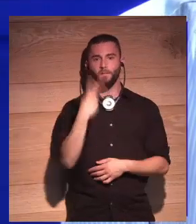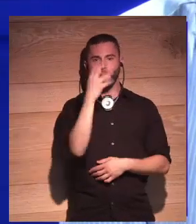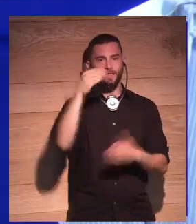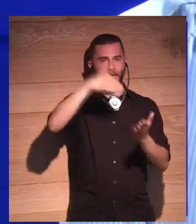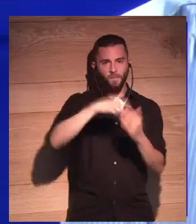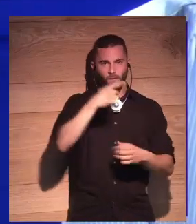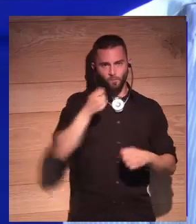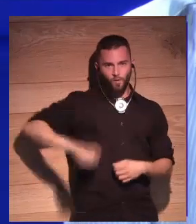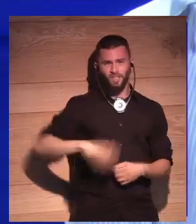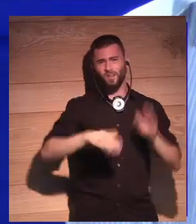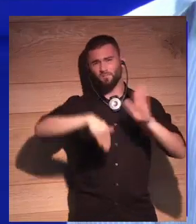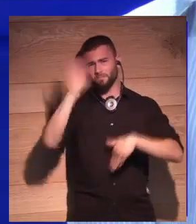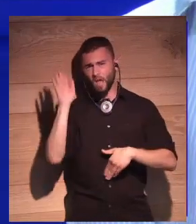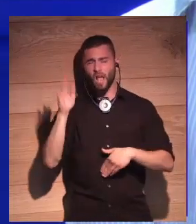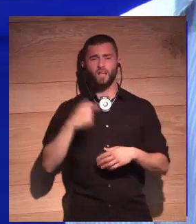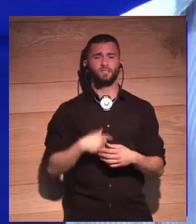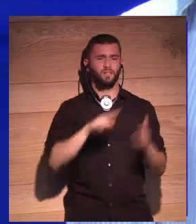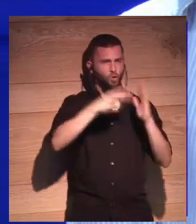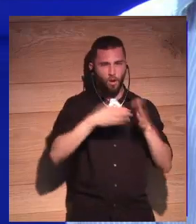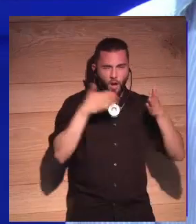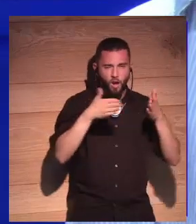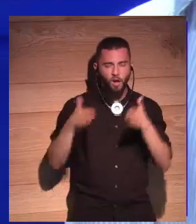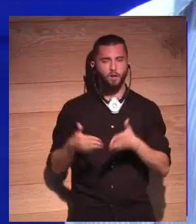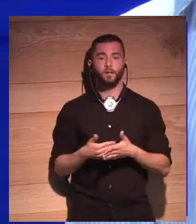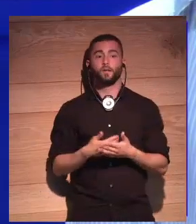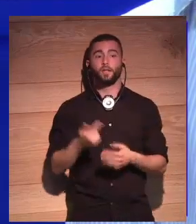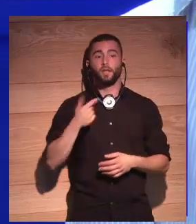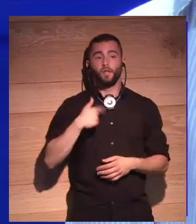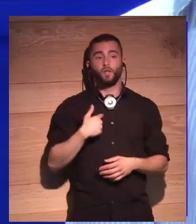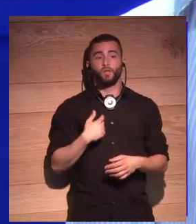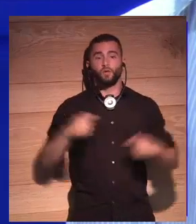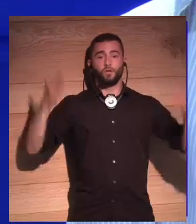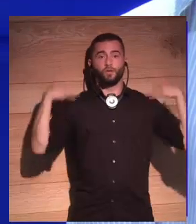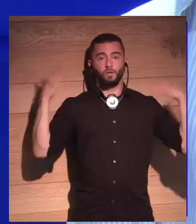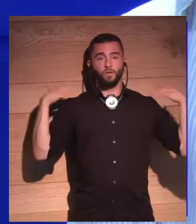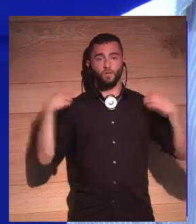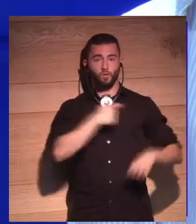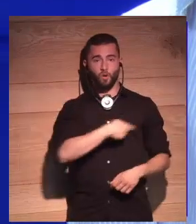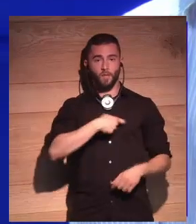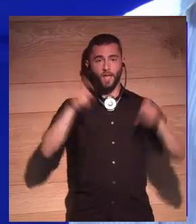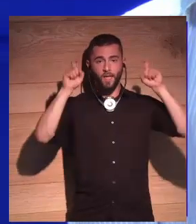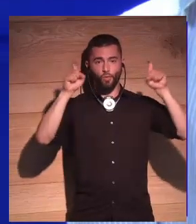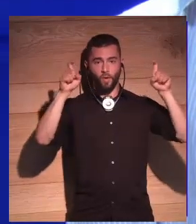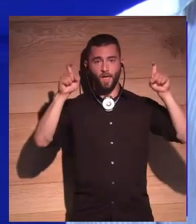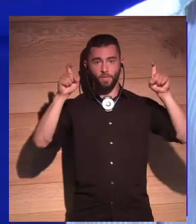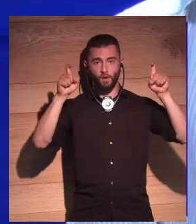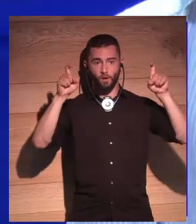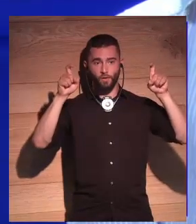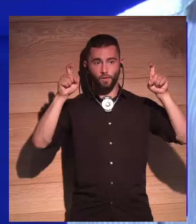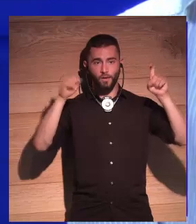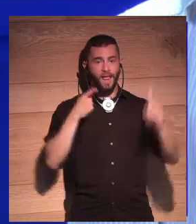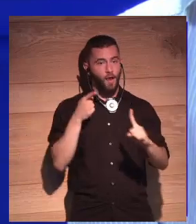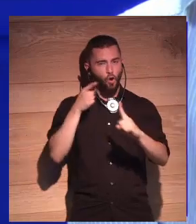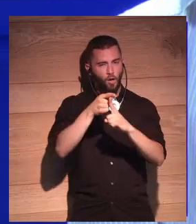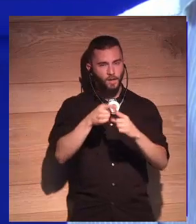profesionales trabajando con las tecnologías, y yo codirijo el comité de educación, donde nos pusimos como